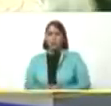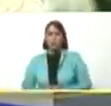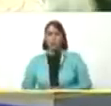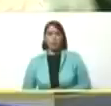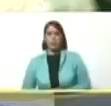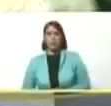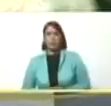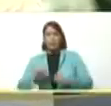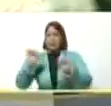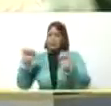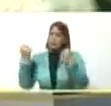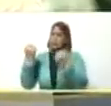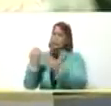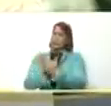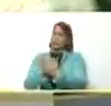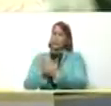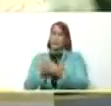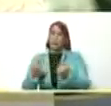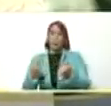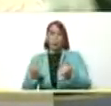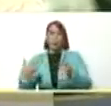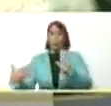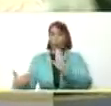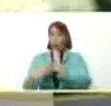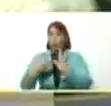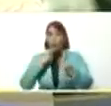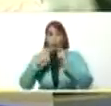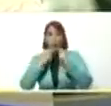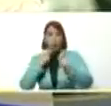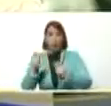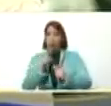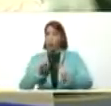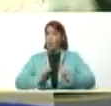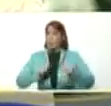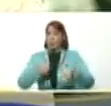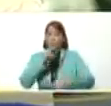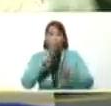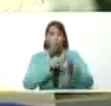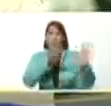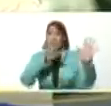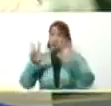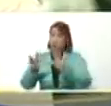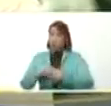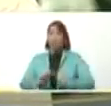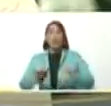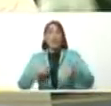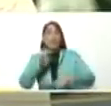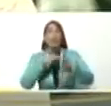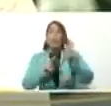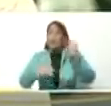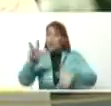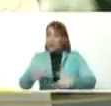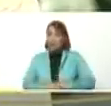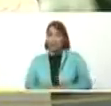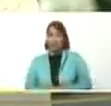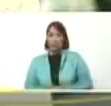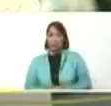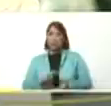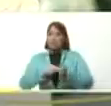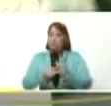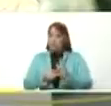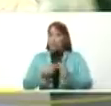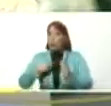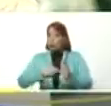El bloqueo económico contra el turismo no comenzó en el año 2018, comenzó en el año 2013. Es decir, que